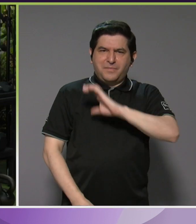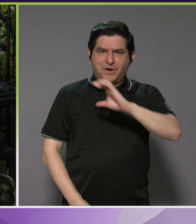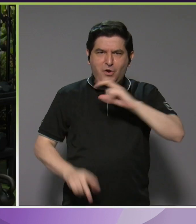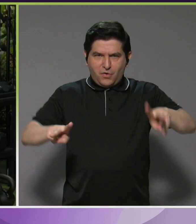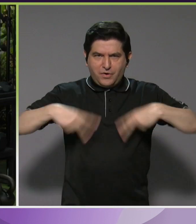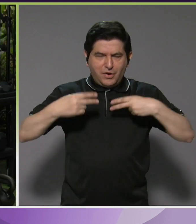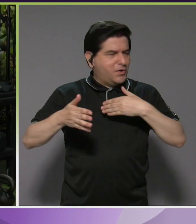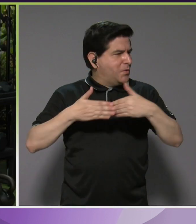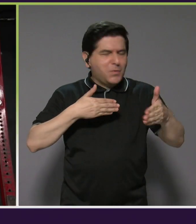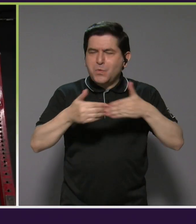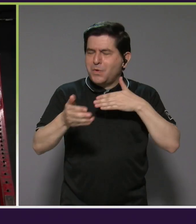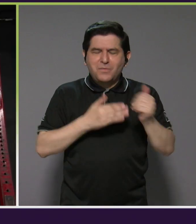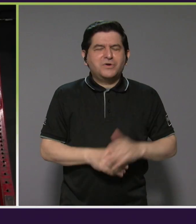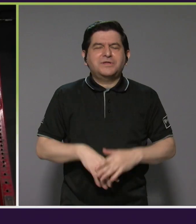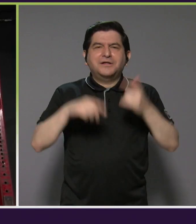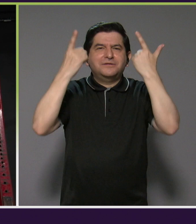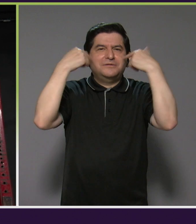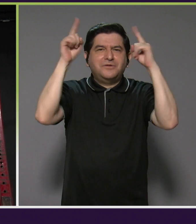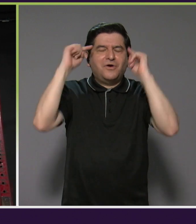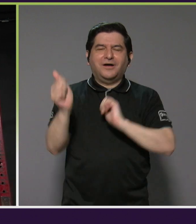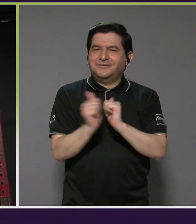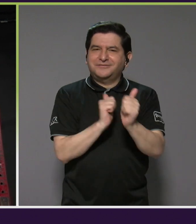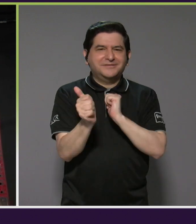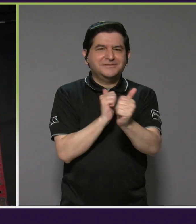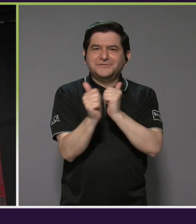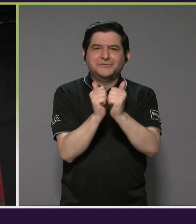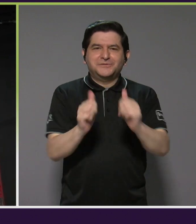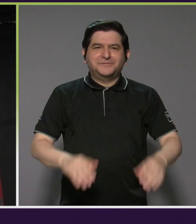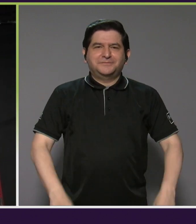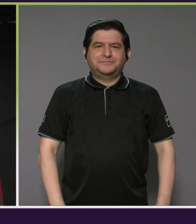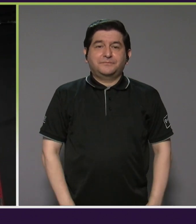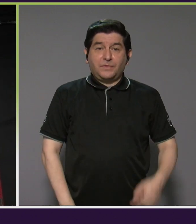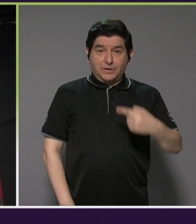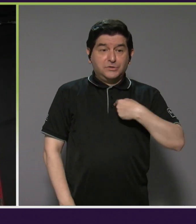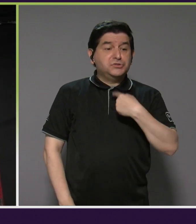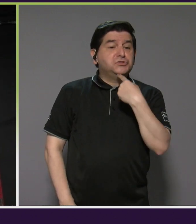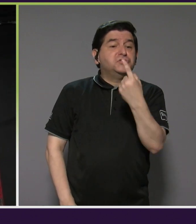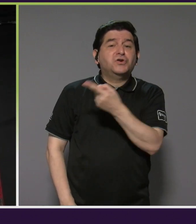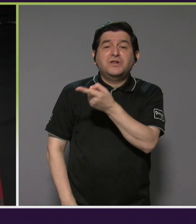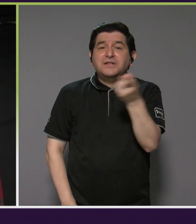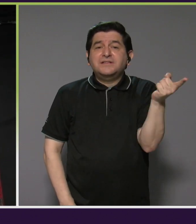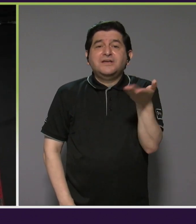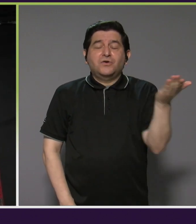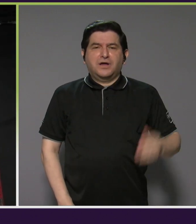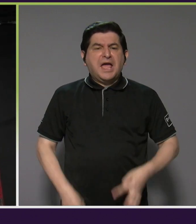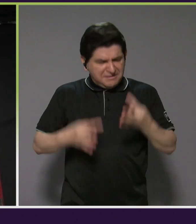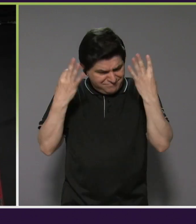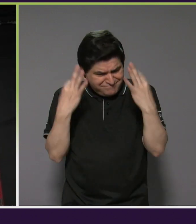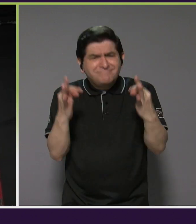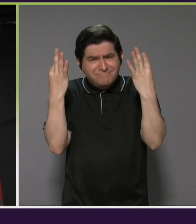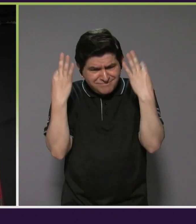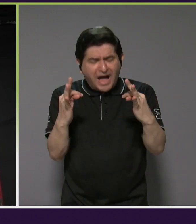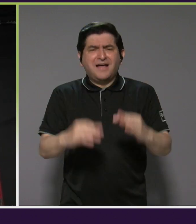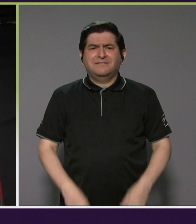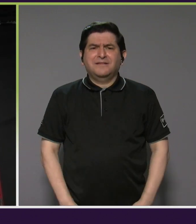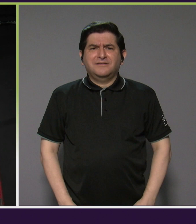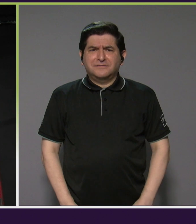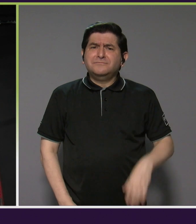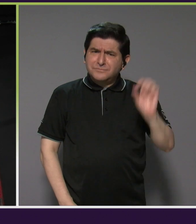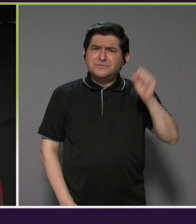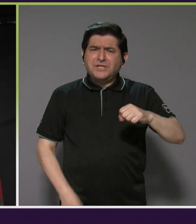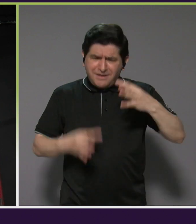vida, indiferentemente de los logros deportivos. Yo lo que les diría es que se atrevan, que